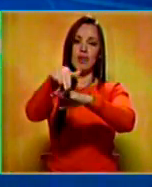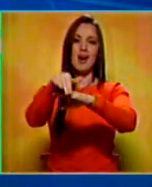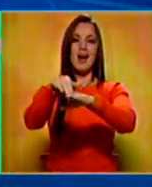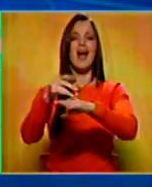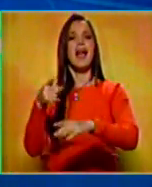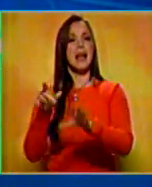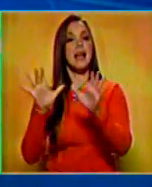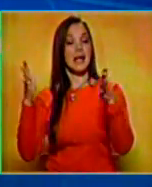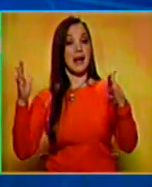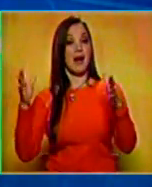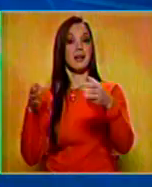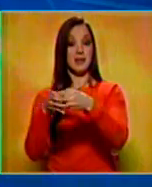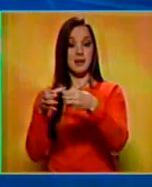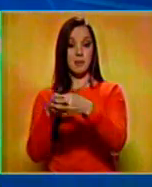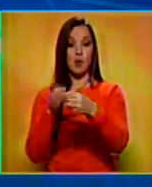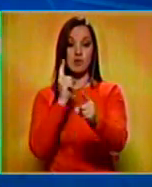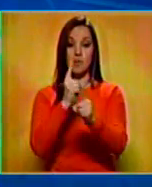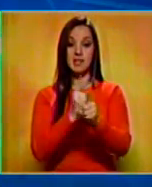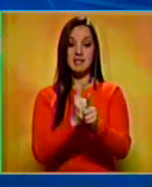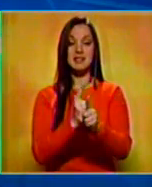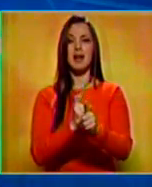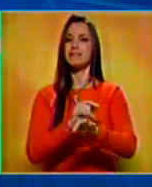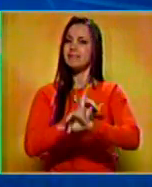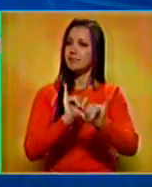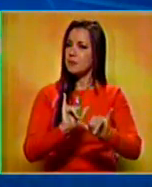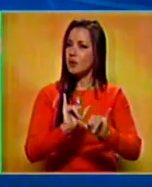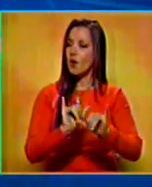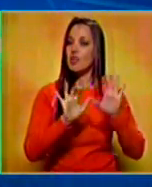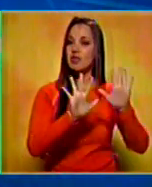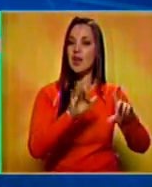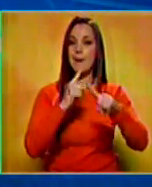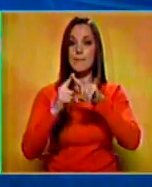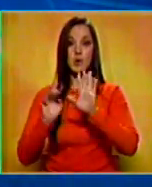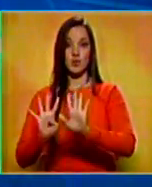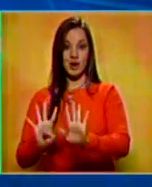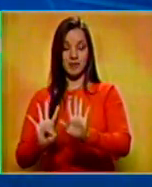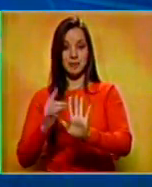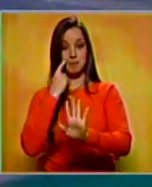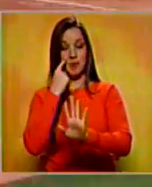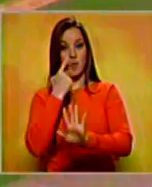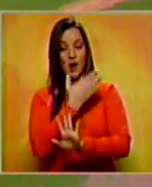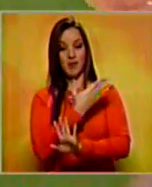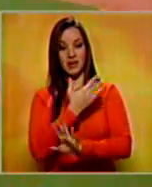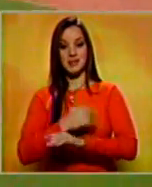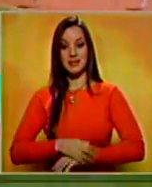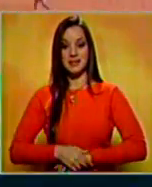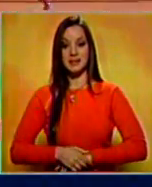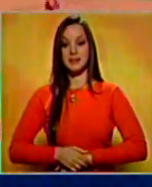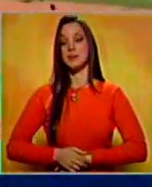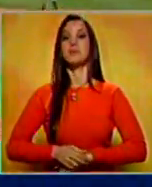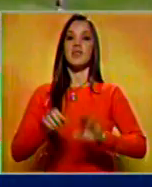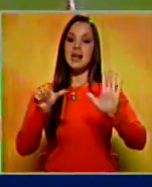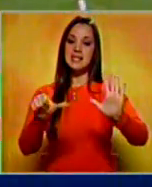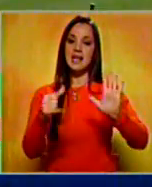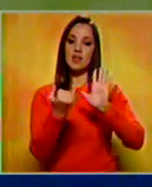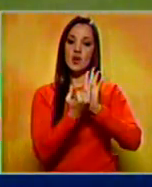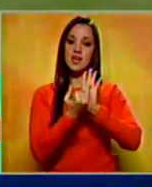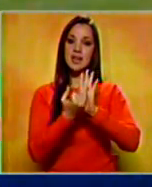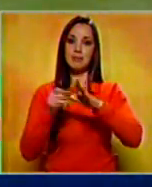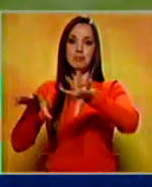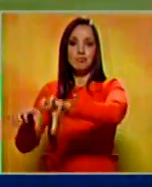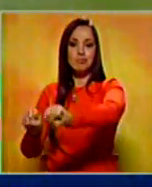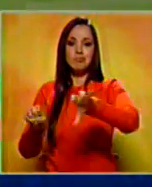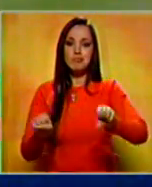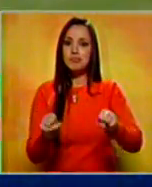Minnesota, ante los Orioles de Baltimore con pizarra final de 10 carreras por 9. Nos vamos a la parte alta del sexto inning, bases llenas y ahí está Eduardo